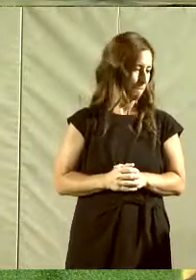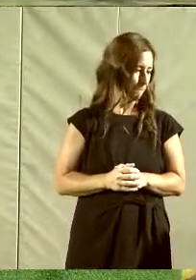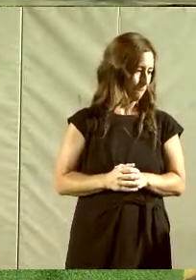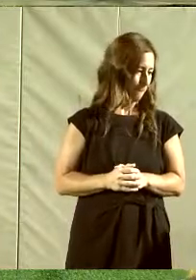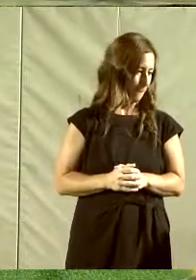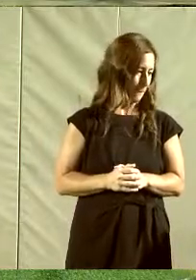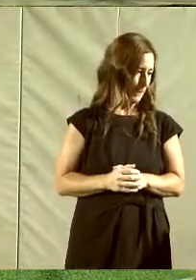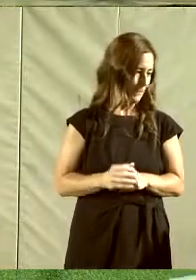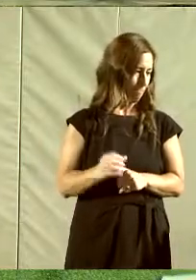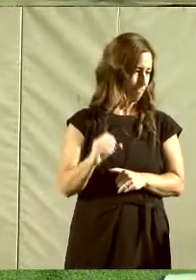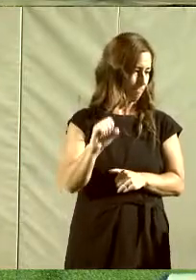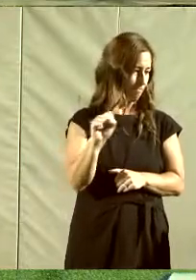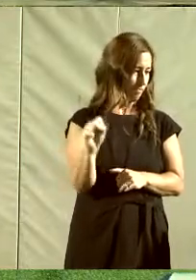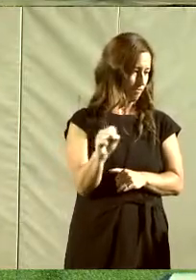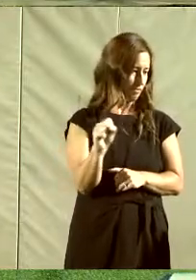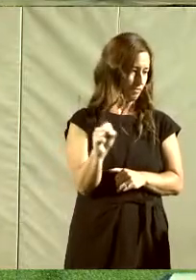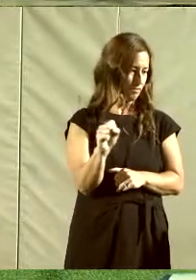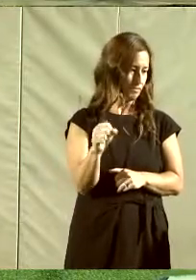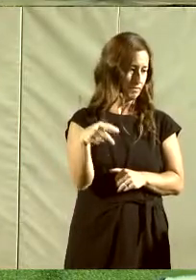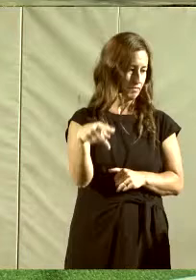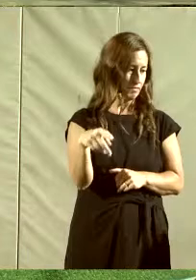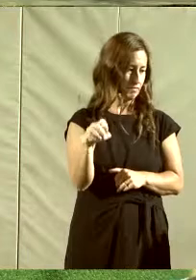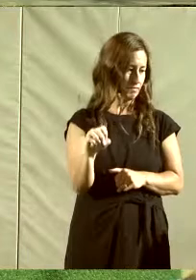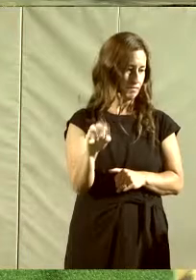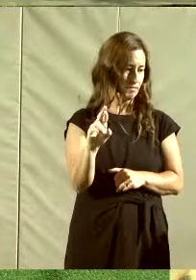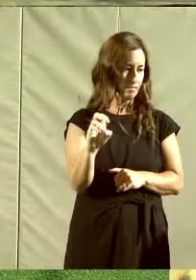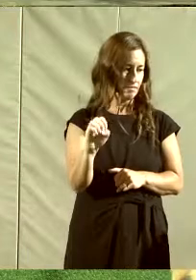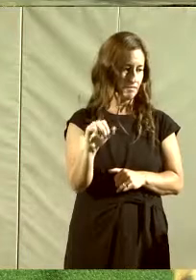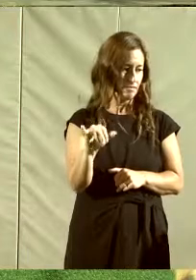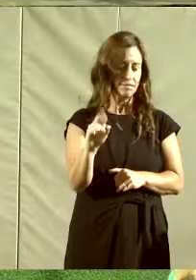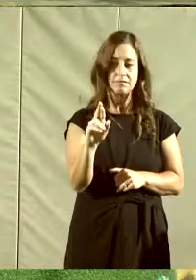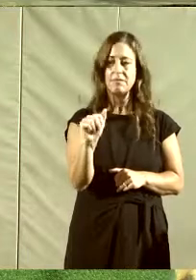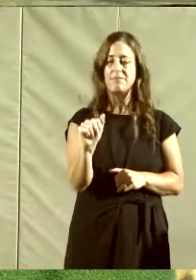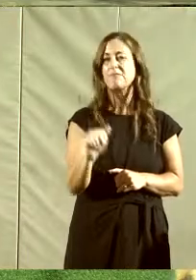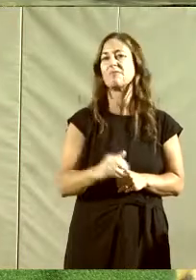Samuel Andres Gamboa Pereira.